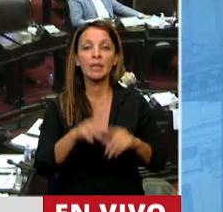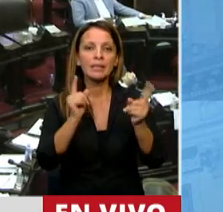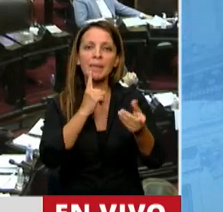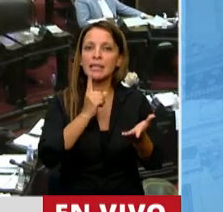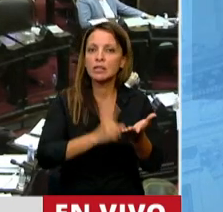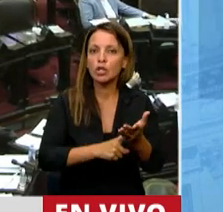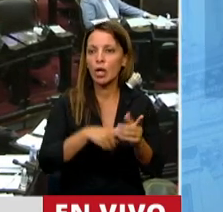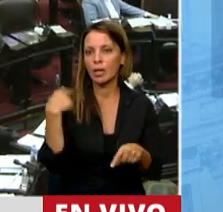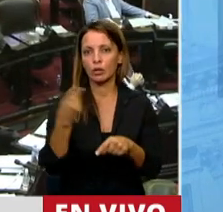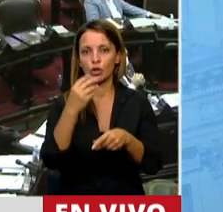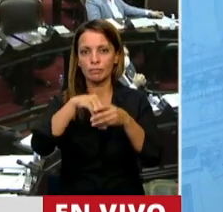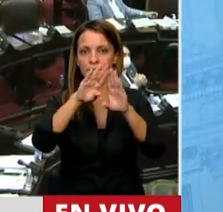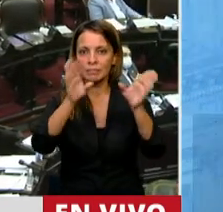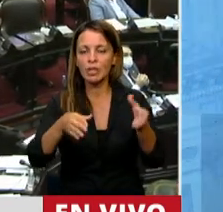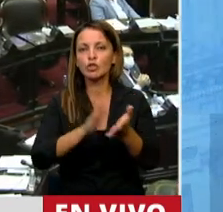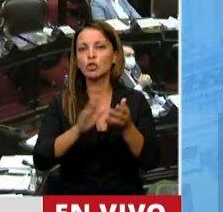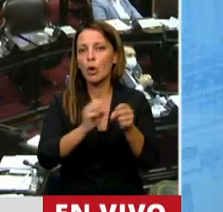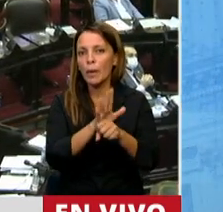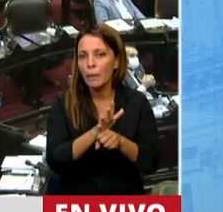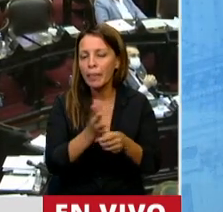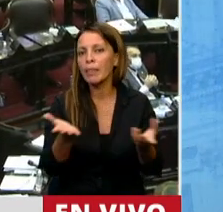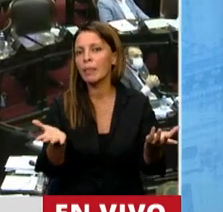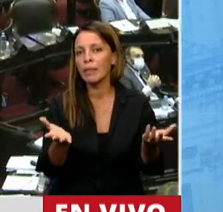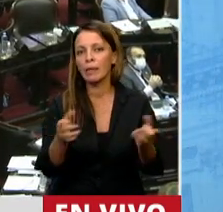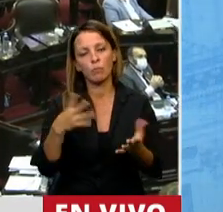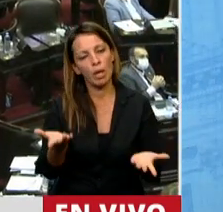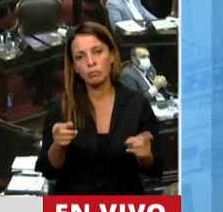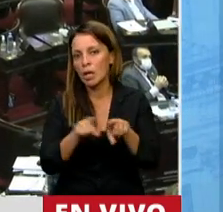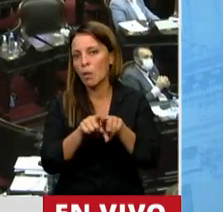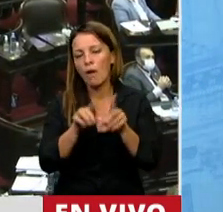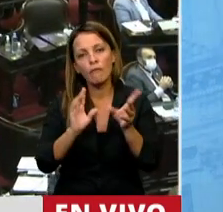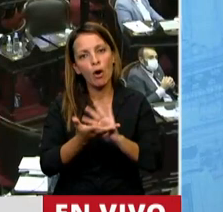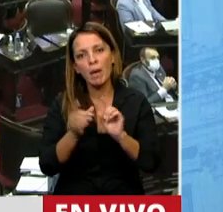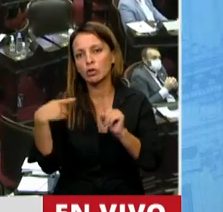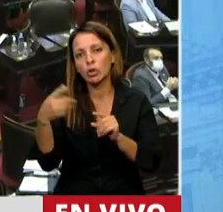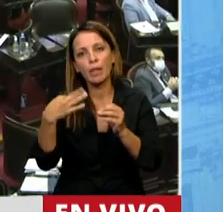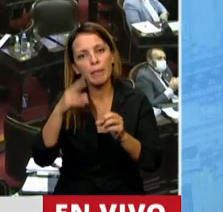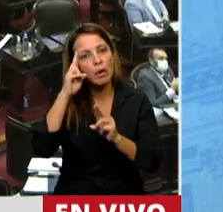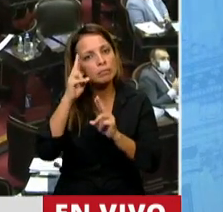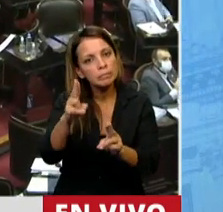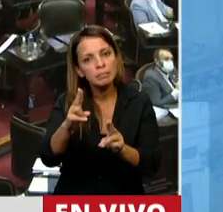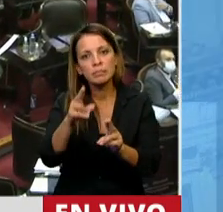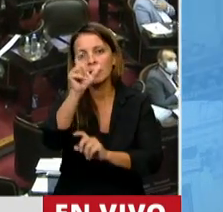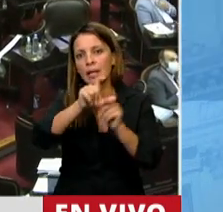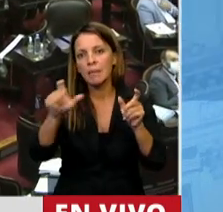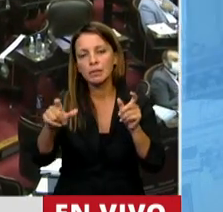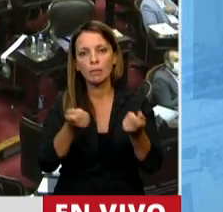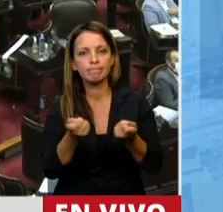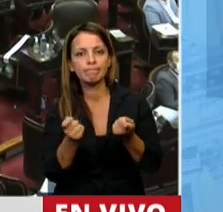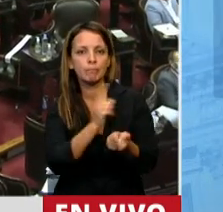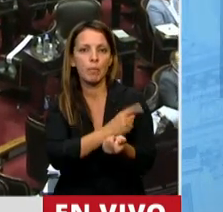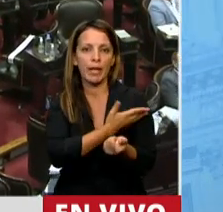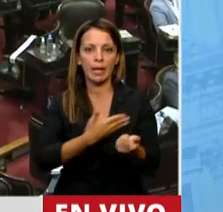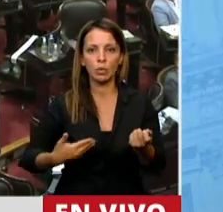decisiones que tomamos en esta Cámara respecto a la pandemia, pues tenemos que tener la misma vara para respetar las decisiones de quienes llevan adelante los poderes ejecutivos